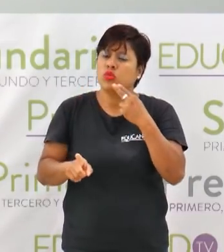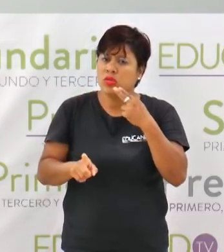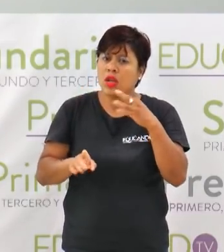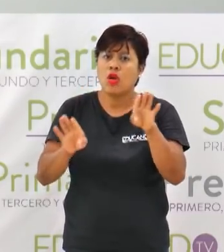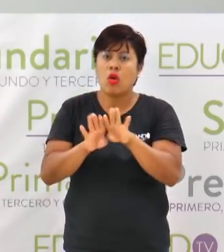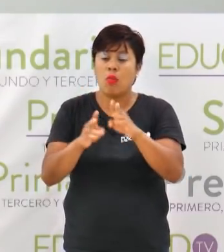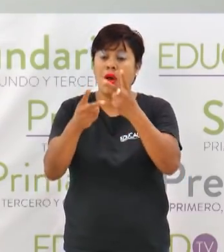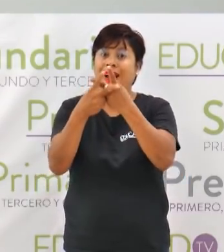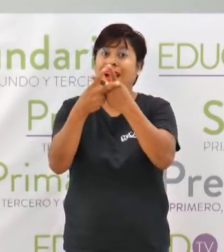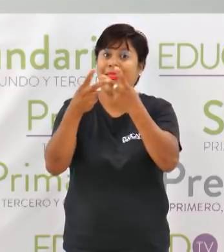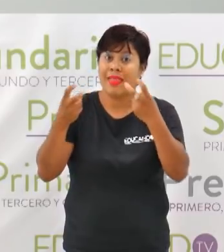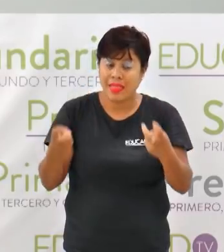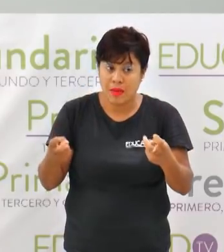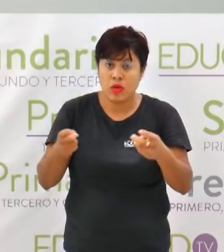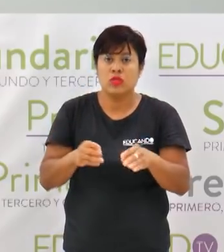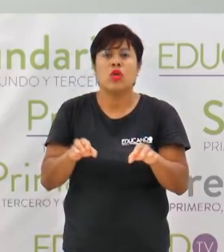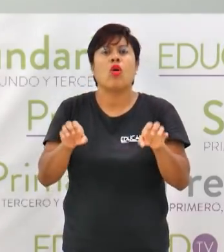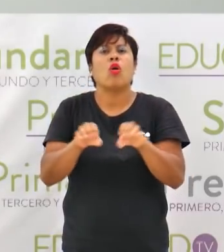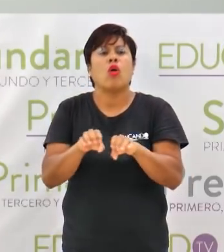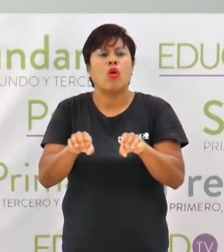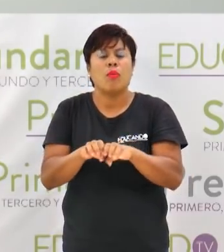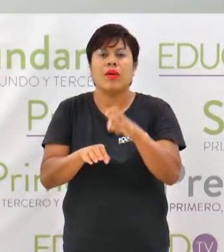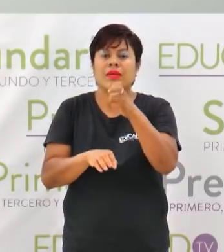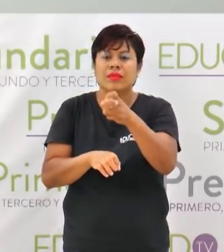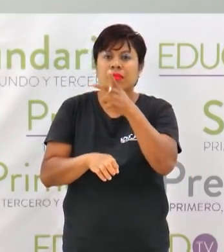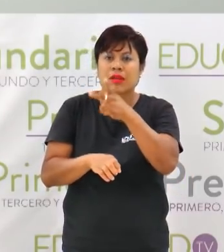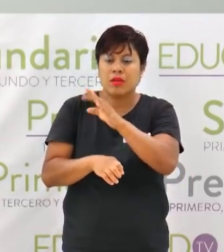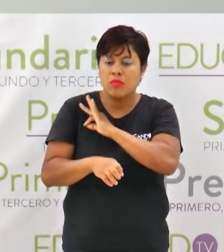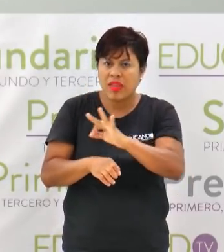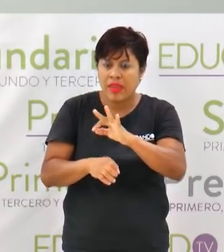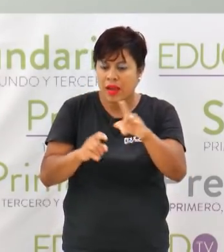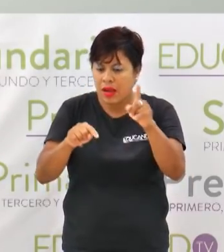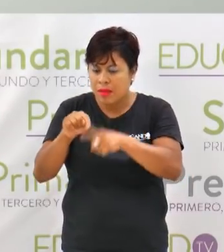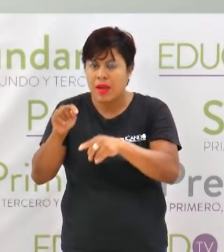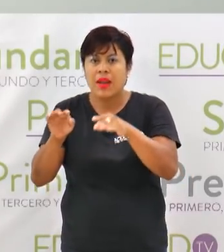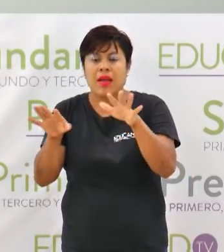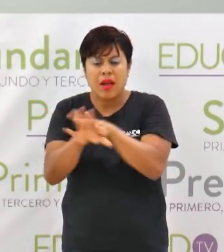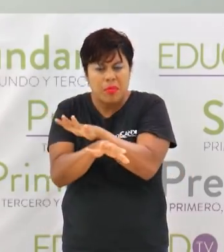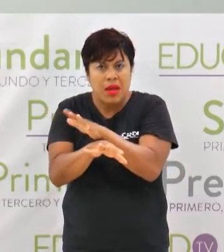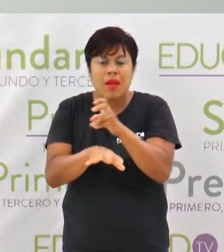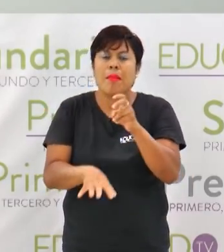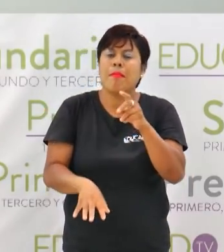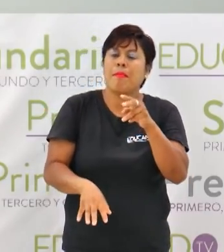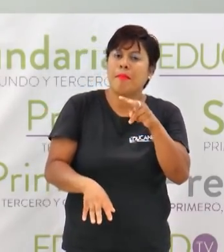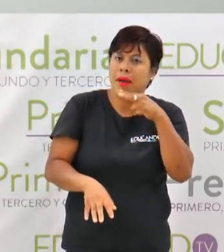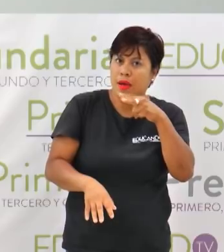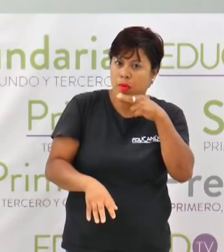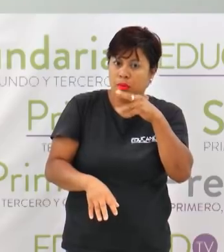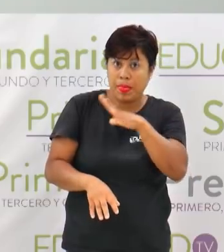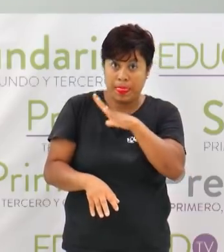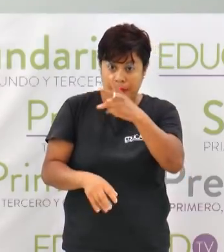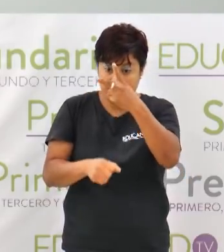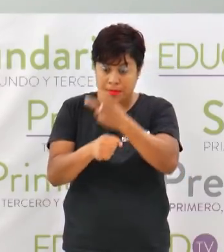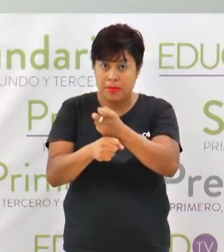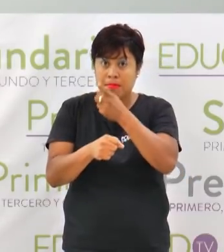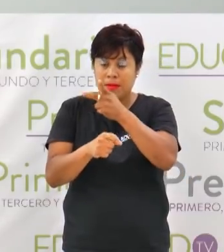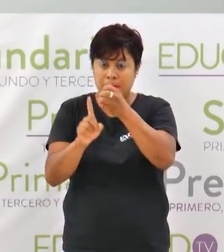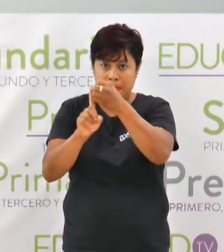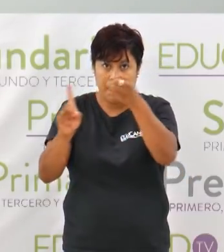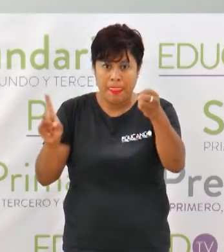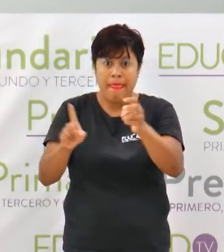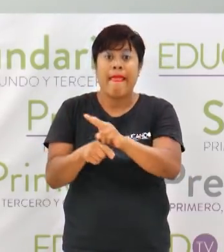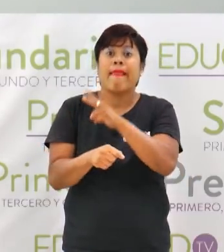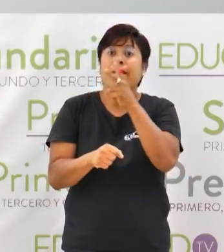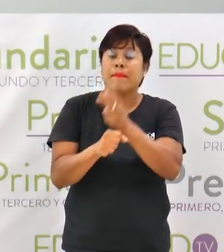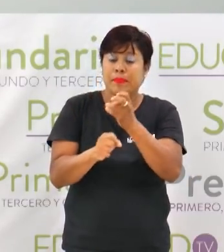funcionan como adjetivos como aquellas frases que van a modificar el verbo. Y estamos en la segunda oración, ¿bien? En